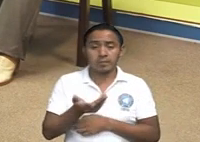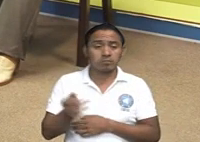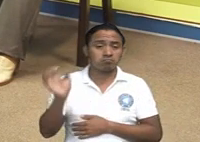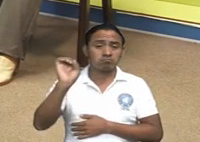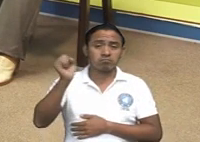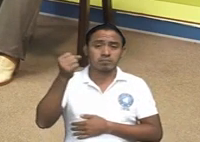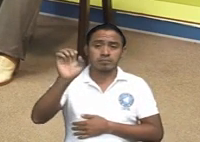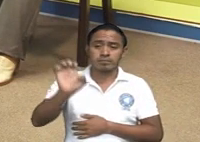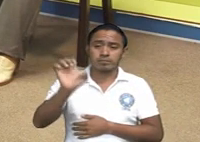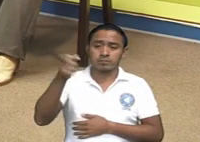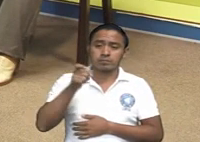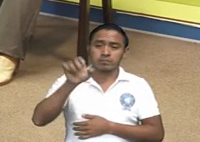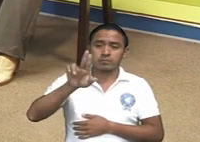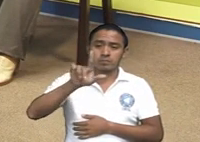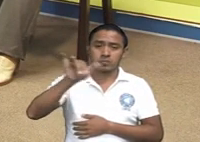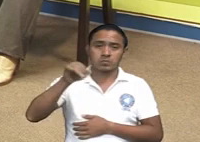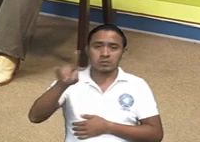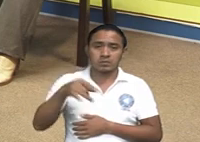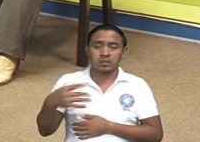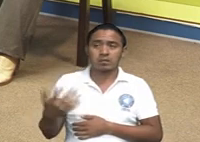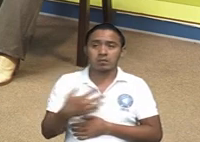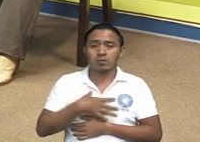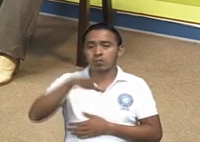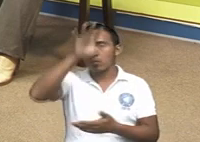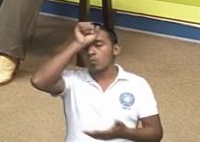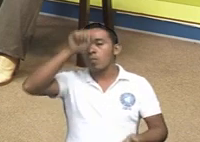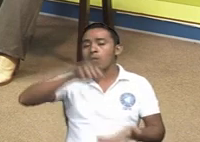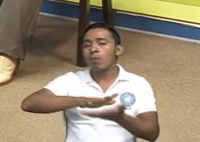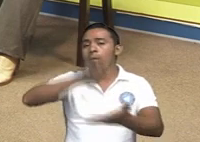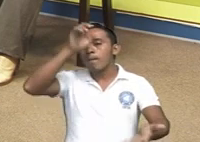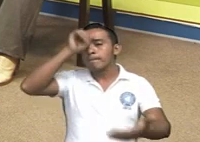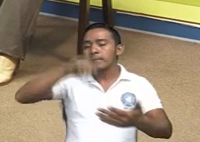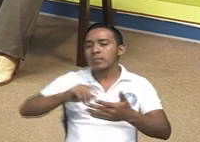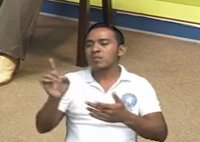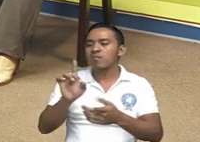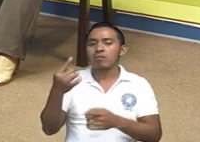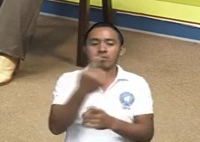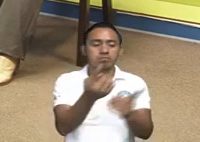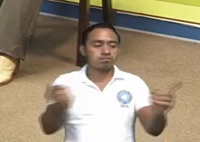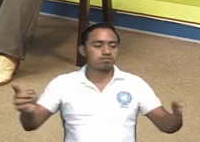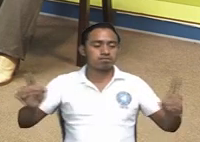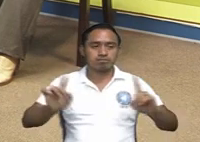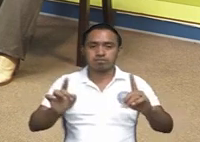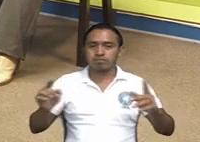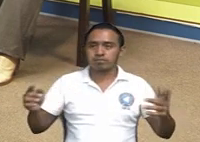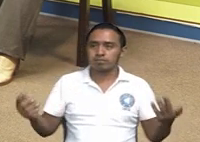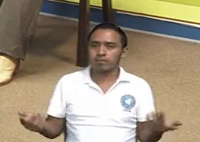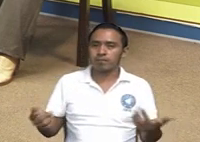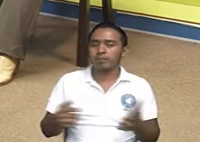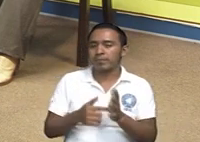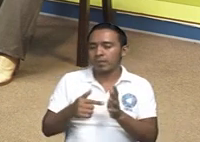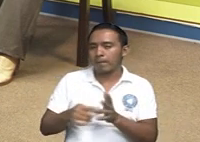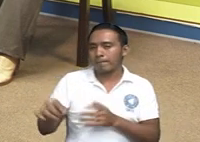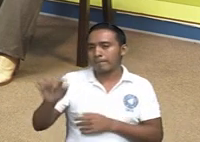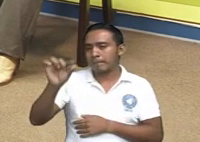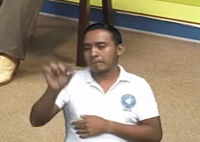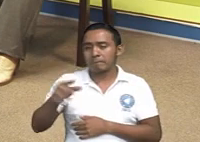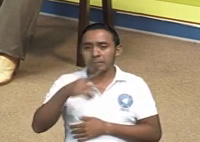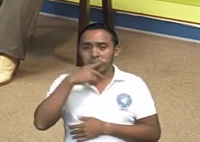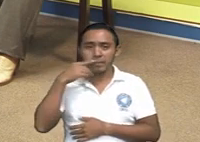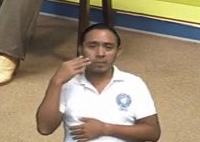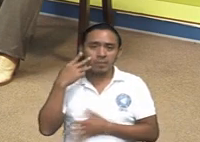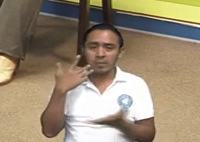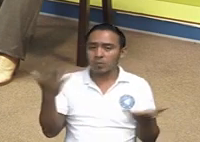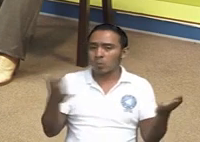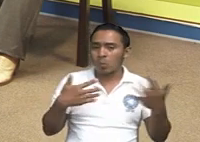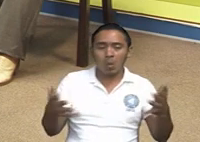niños lo aprenden en el entorno? O sea, no hay, quizá hay un mínimo de padres de familia que hablen de este